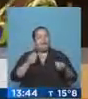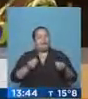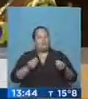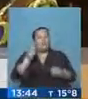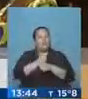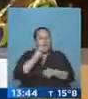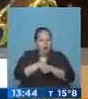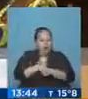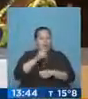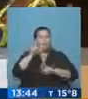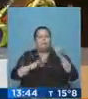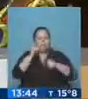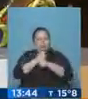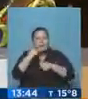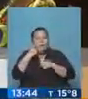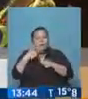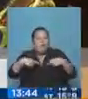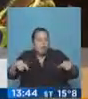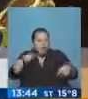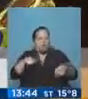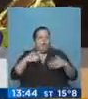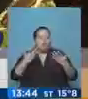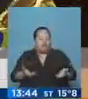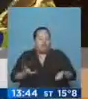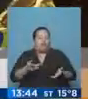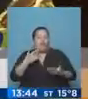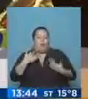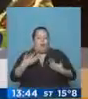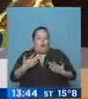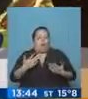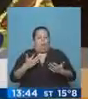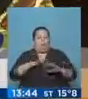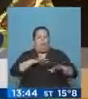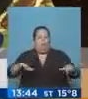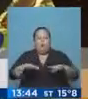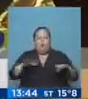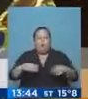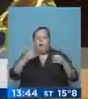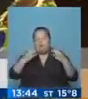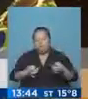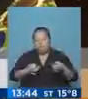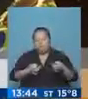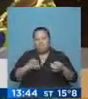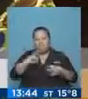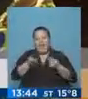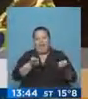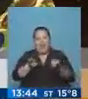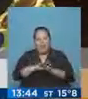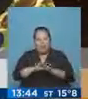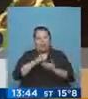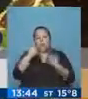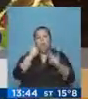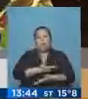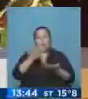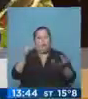empleos de gente que trabaja que vive de esto y afortunadamente poder tener un ámbito donde en definitiva poder hacer esos negocios y poder